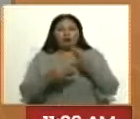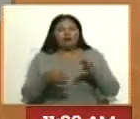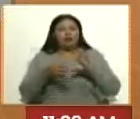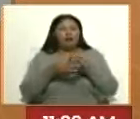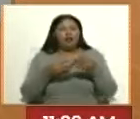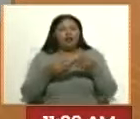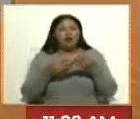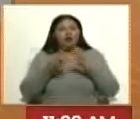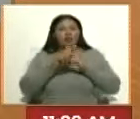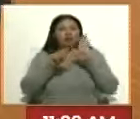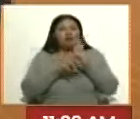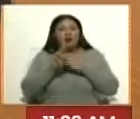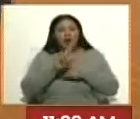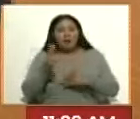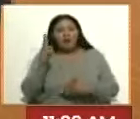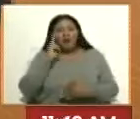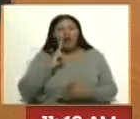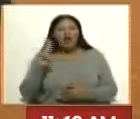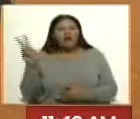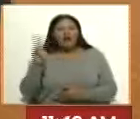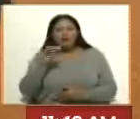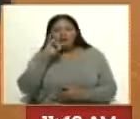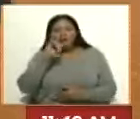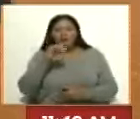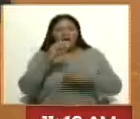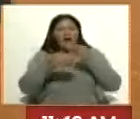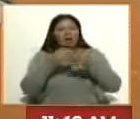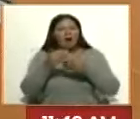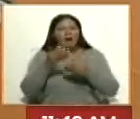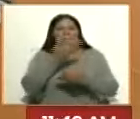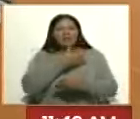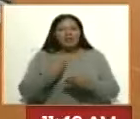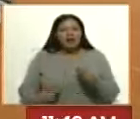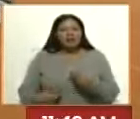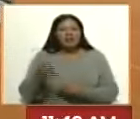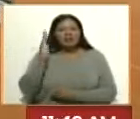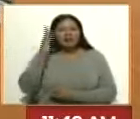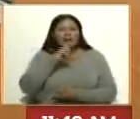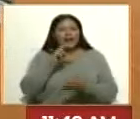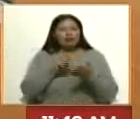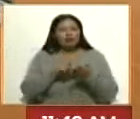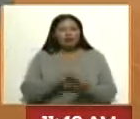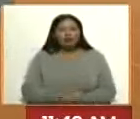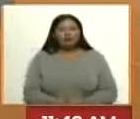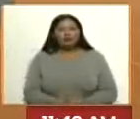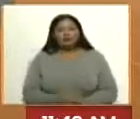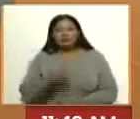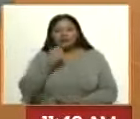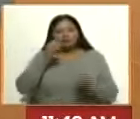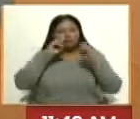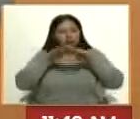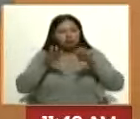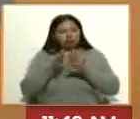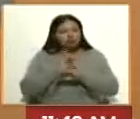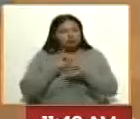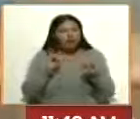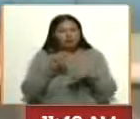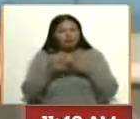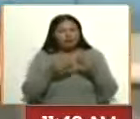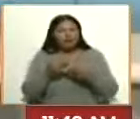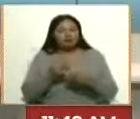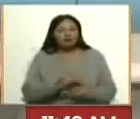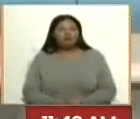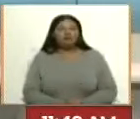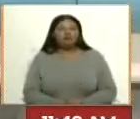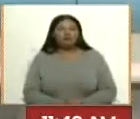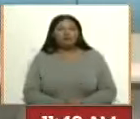Bolivariana de Venezuela. Y esta denuncia que ha hecho el presidente de la Asamblea Nacional, que no es poca cosa, esto hay que difundirlo, ¿no? Como decía el jefe de Estado, de